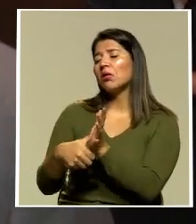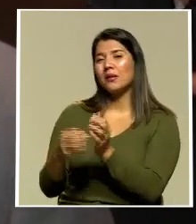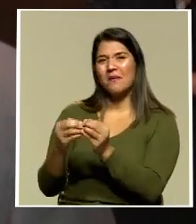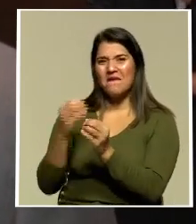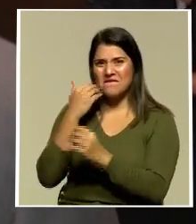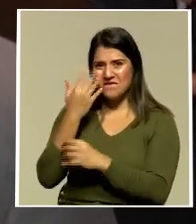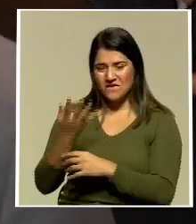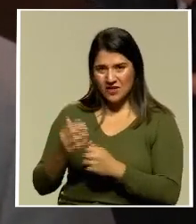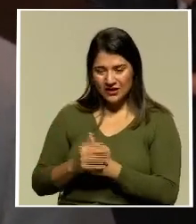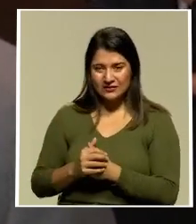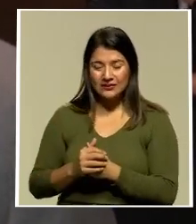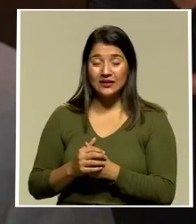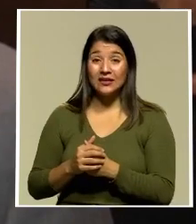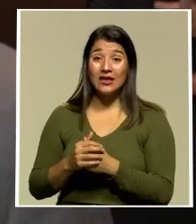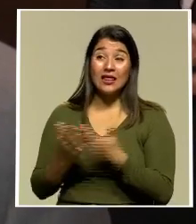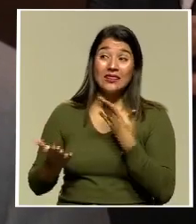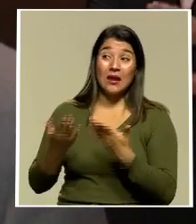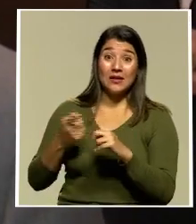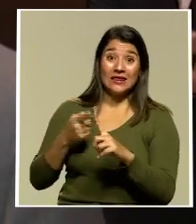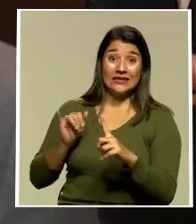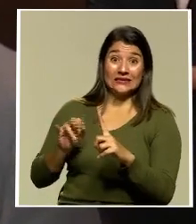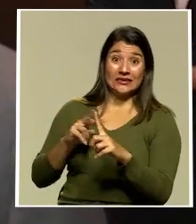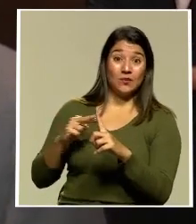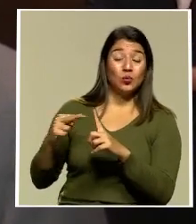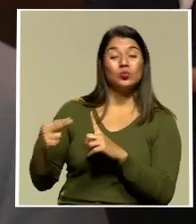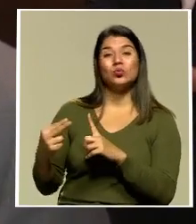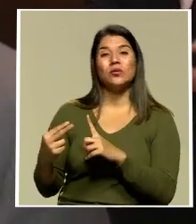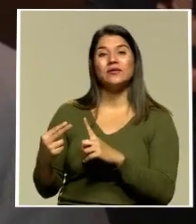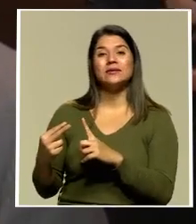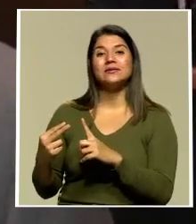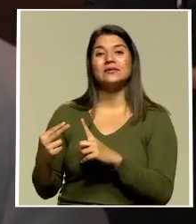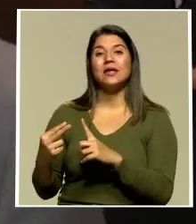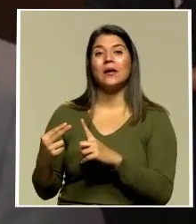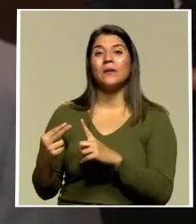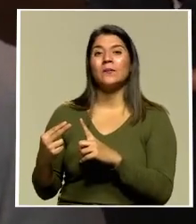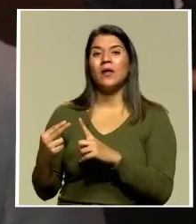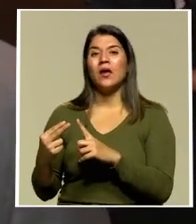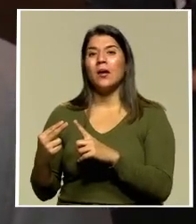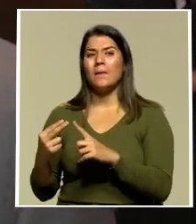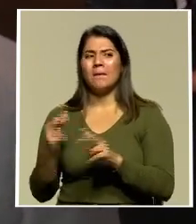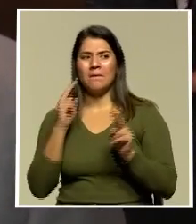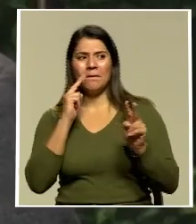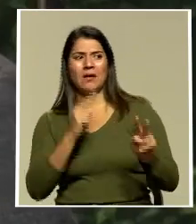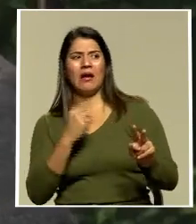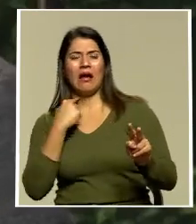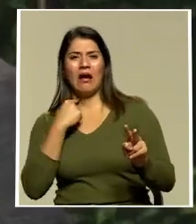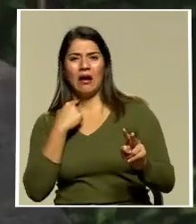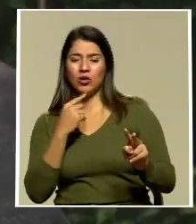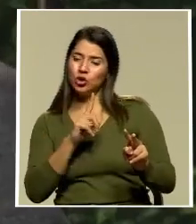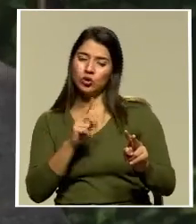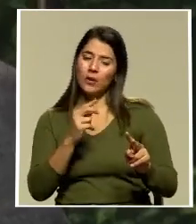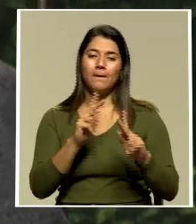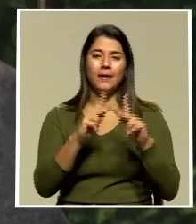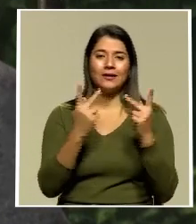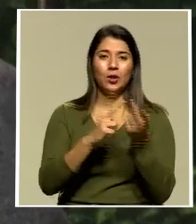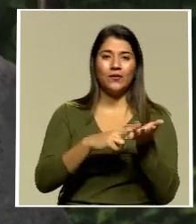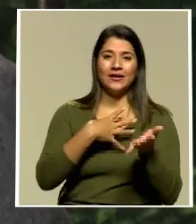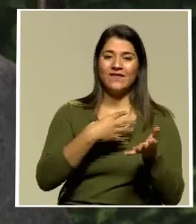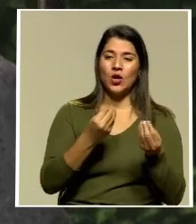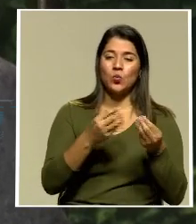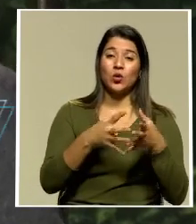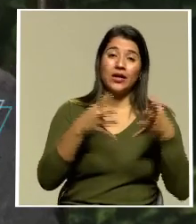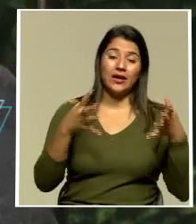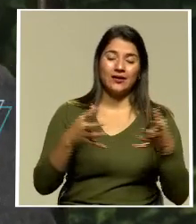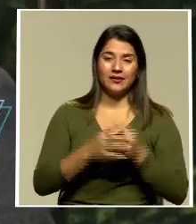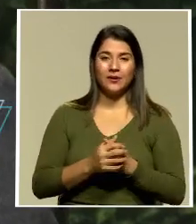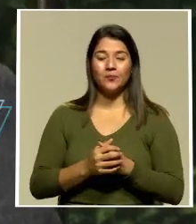probablemente desde esa perspectiva aprecian a Liberación, pero en Liberación es diferente. Creo que sí, este es un tema, vamos